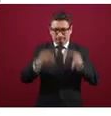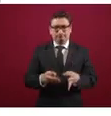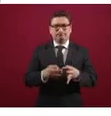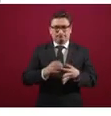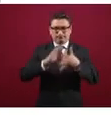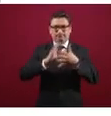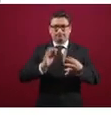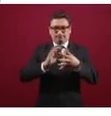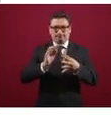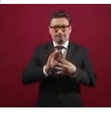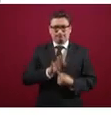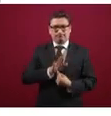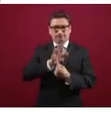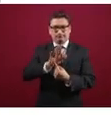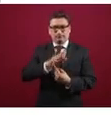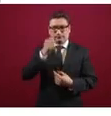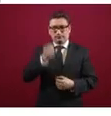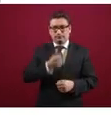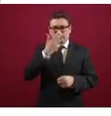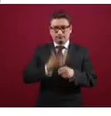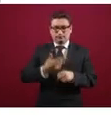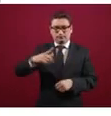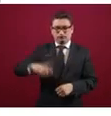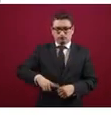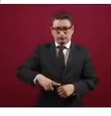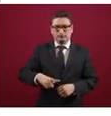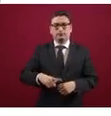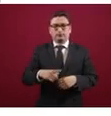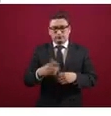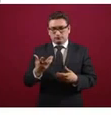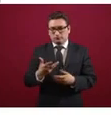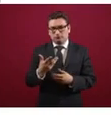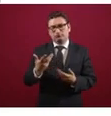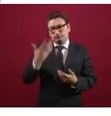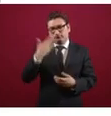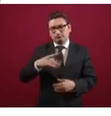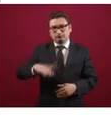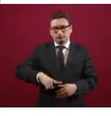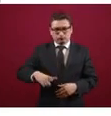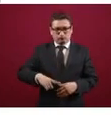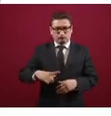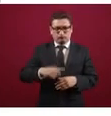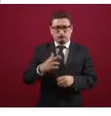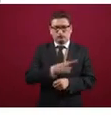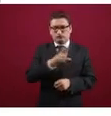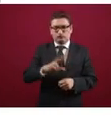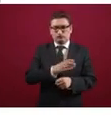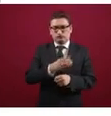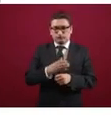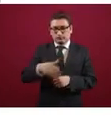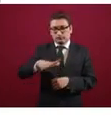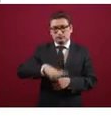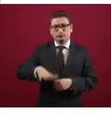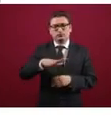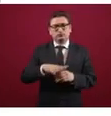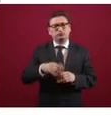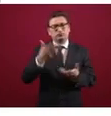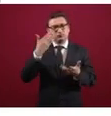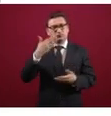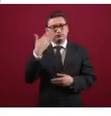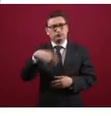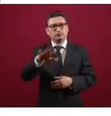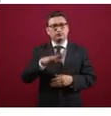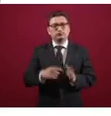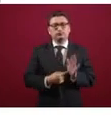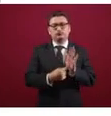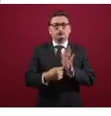desde la secretaría de gobernación desde el gobierno de la república se hace un reconocimiento del número que